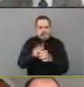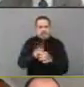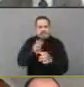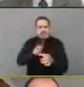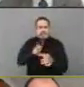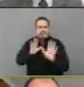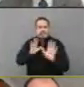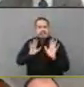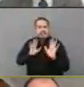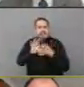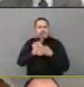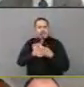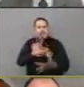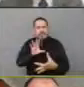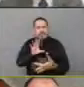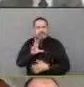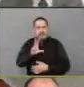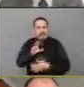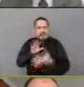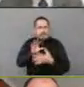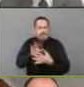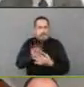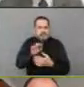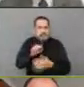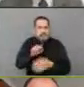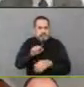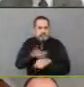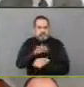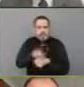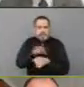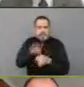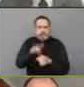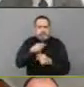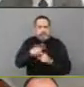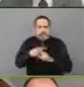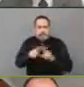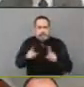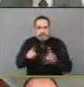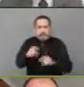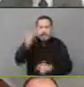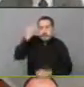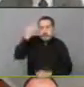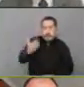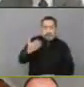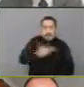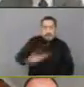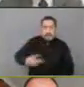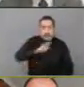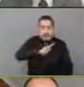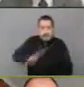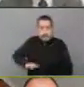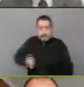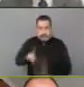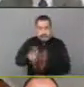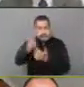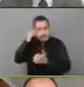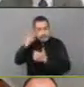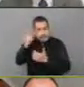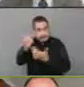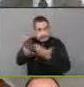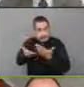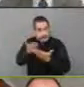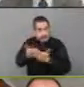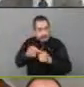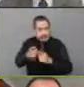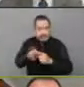sobre los planteamientos de respecto a que la imagen de la presidenta municipal en cuestión